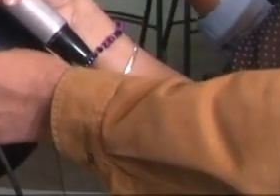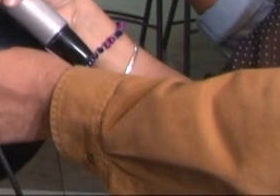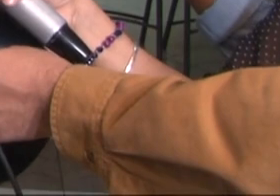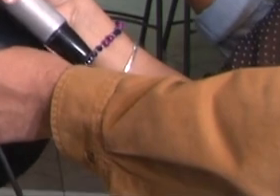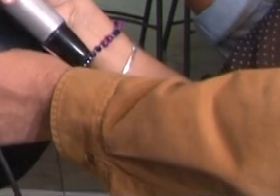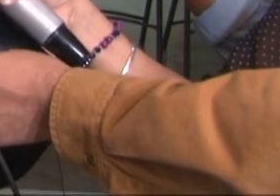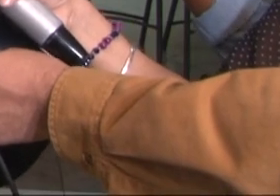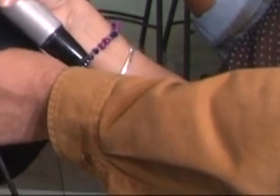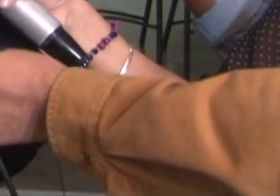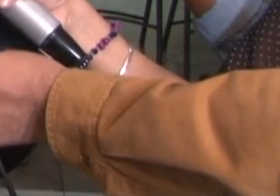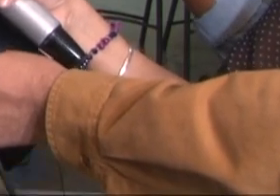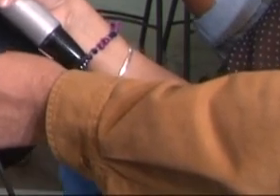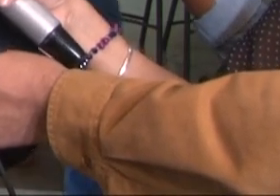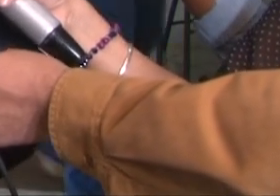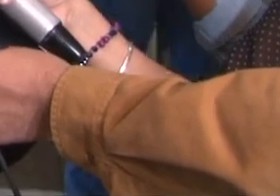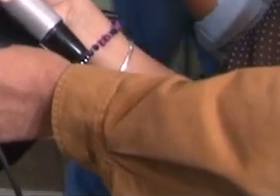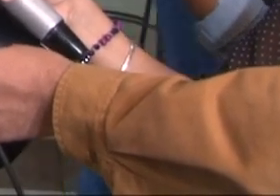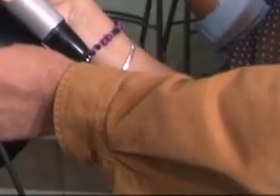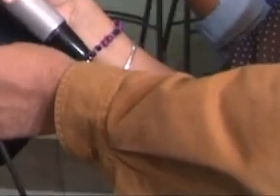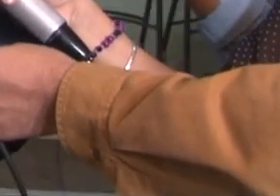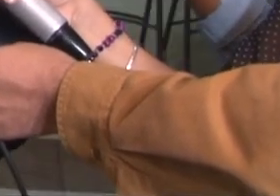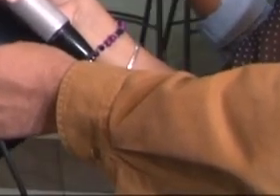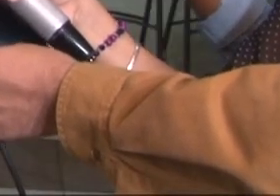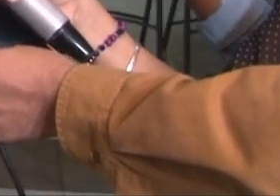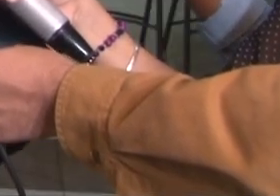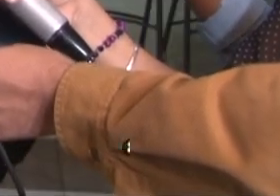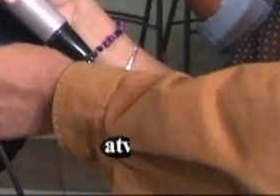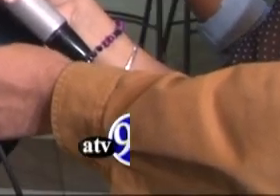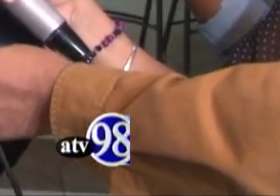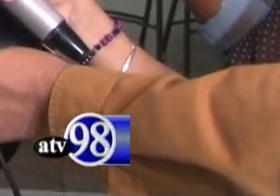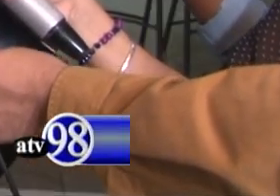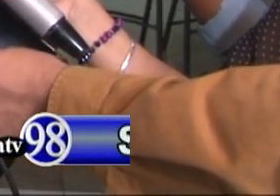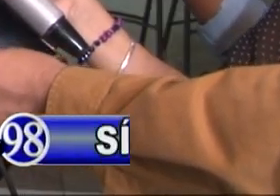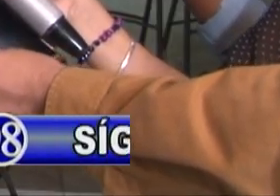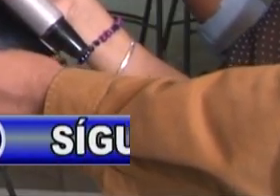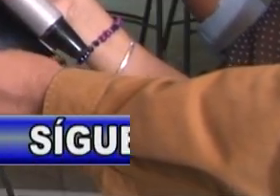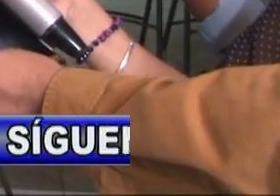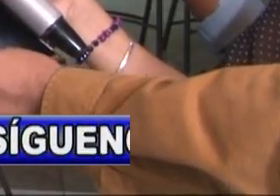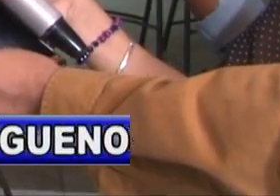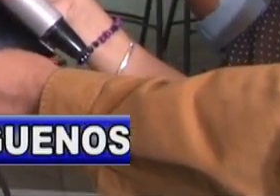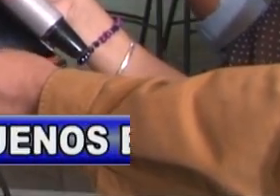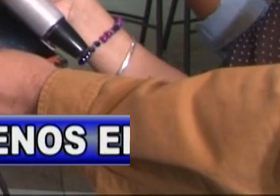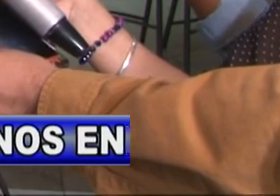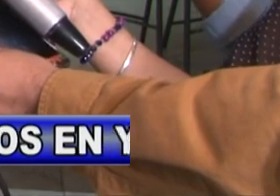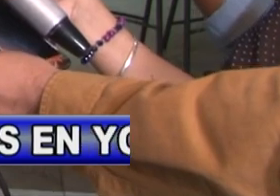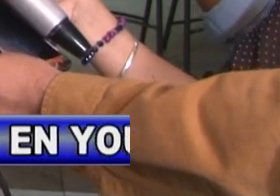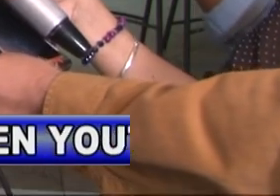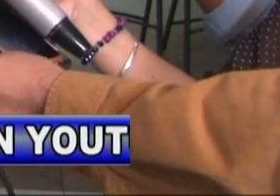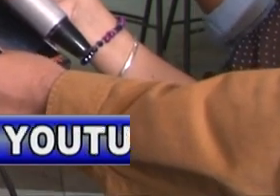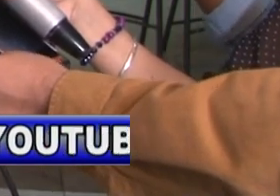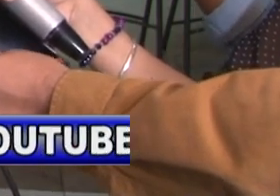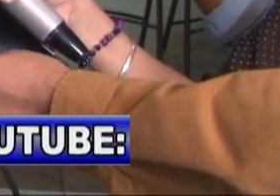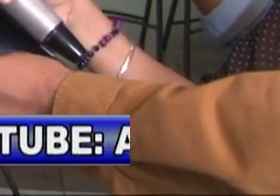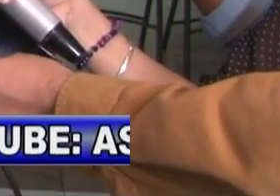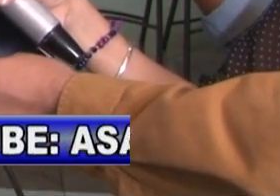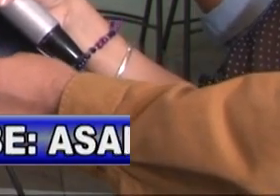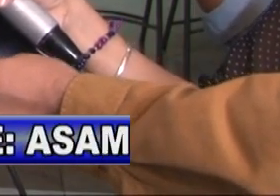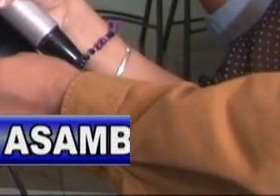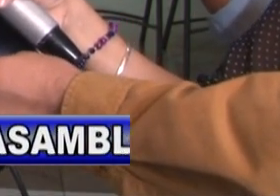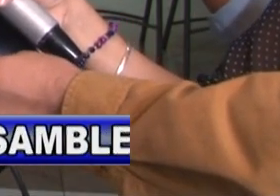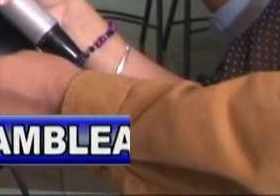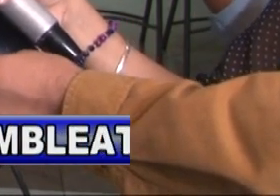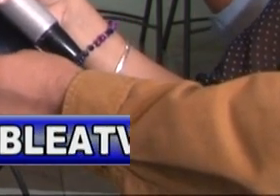los países del Caribe, que son áreas vulnerables desde el punto de vista global, tengan una protección